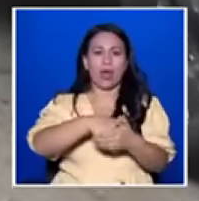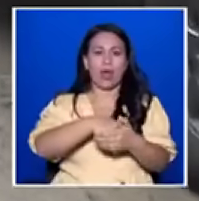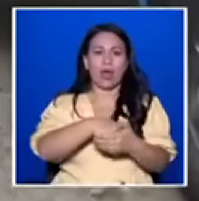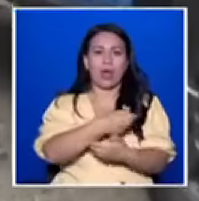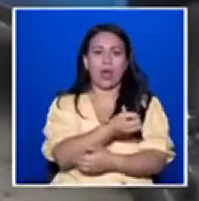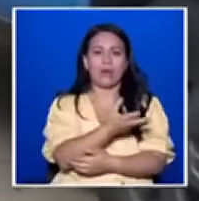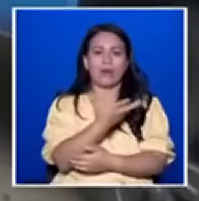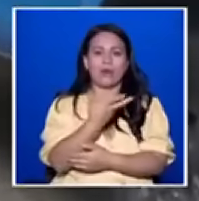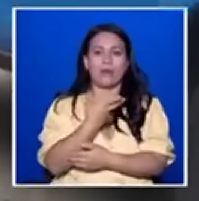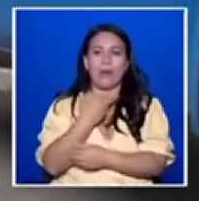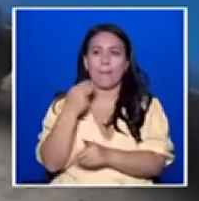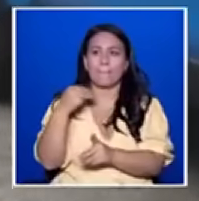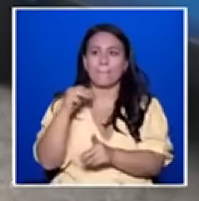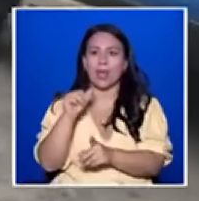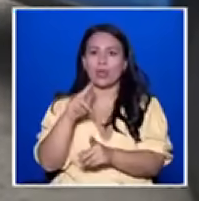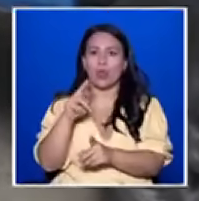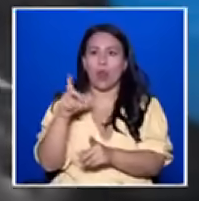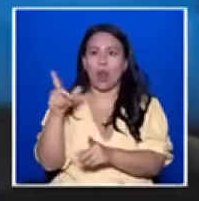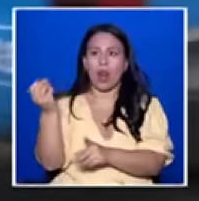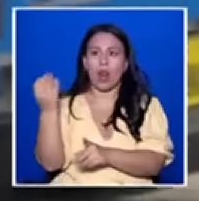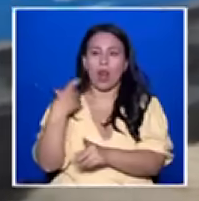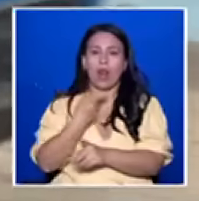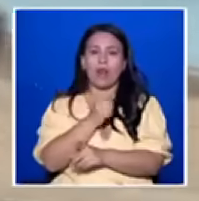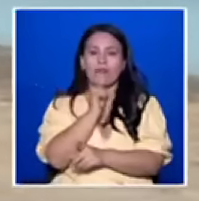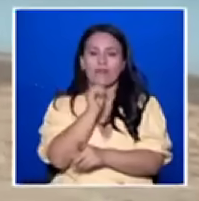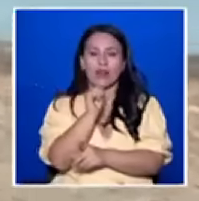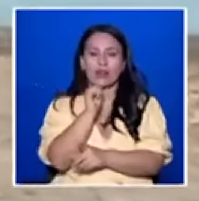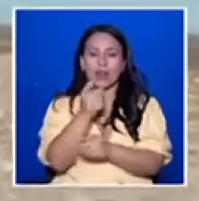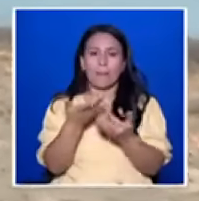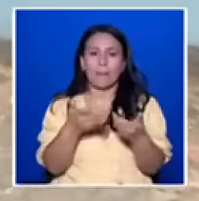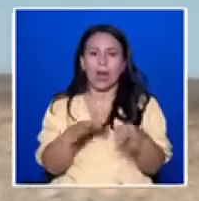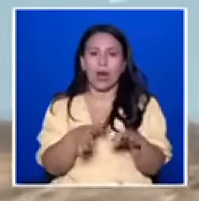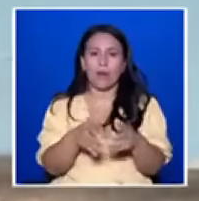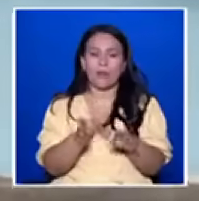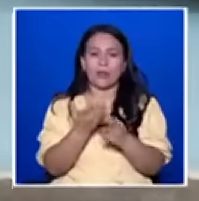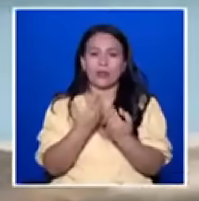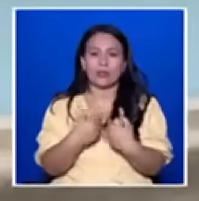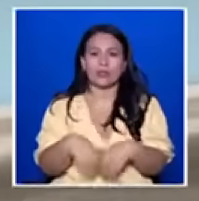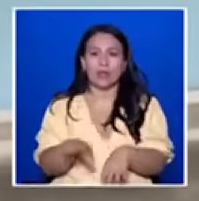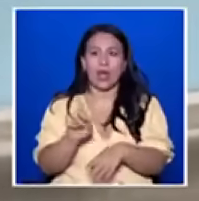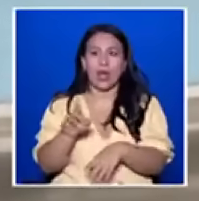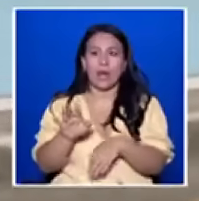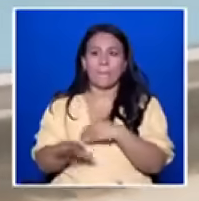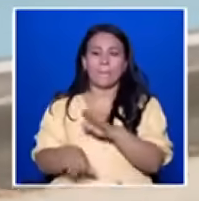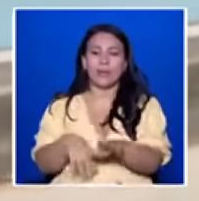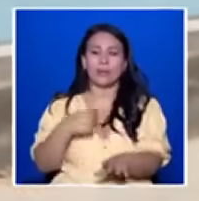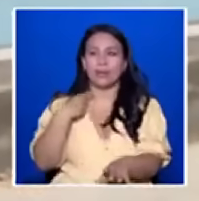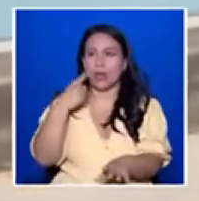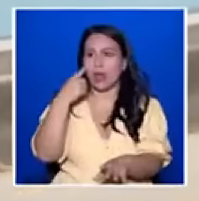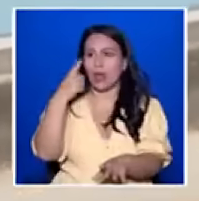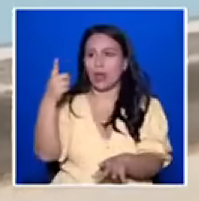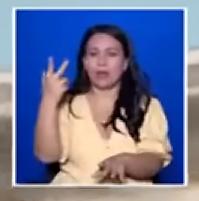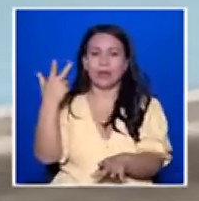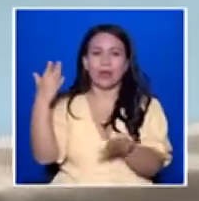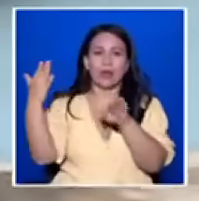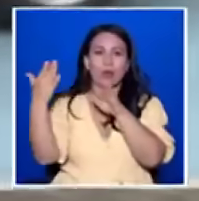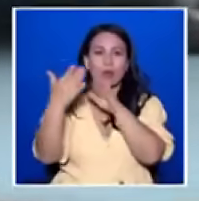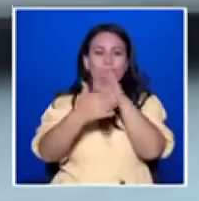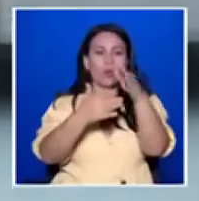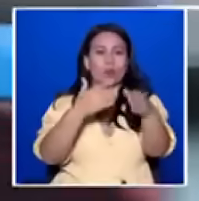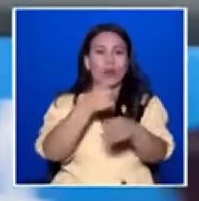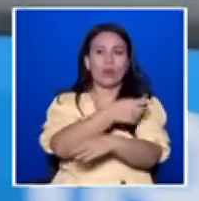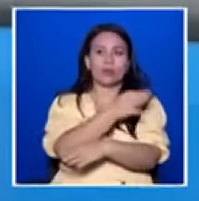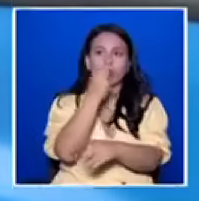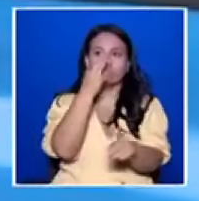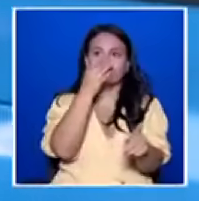va Manuel Martillo, faltan aproximadamente, ya a unos pasos, pues se transforman en 3. Ahí sí hay